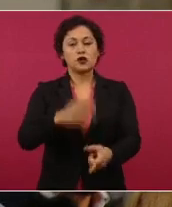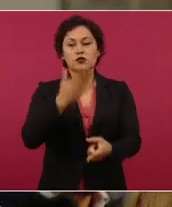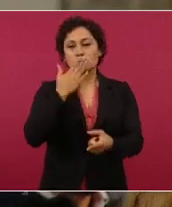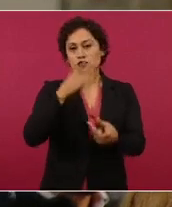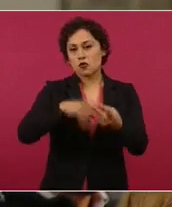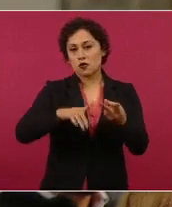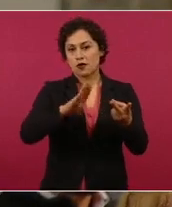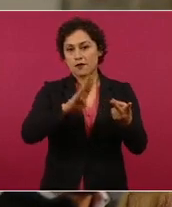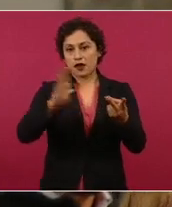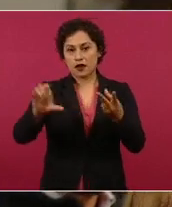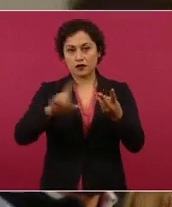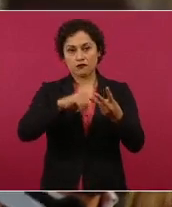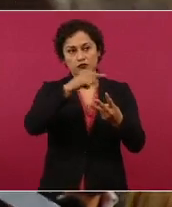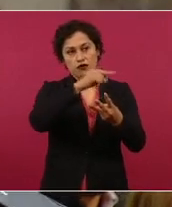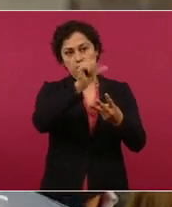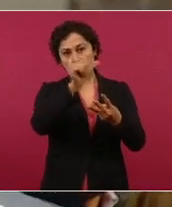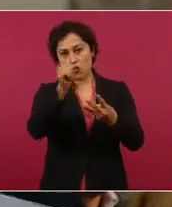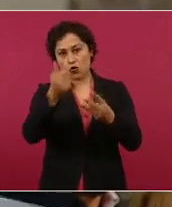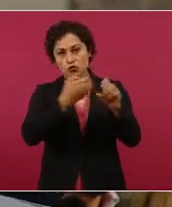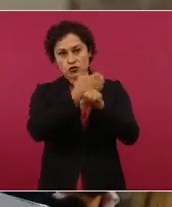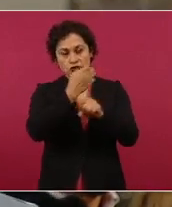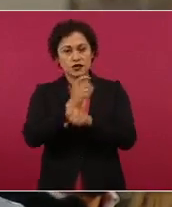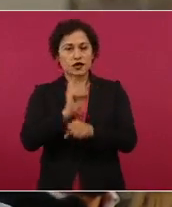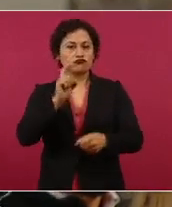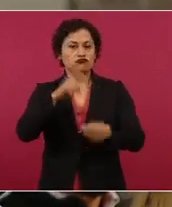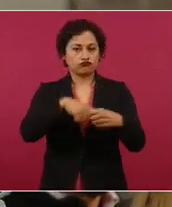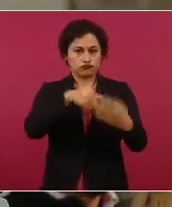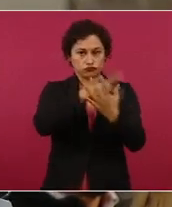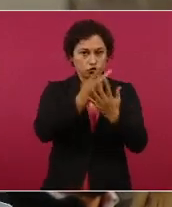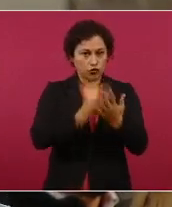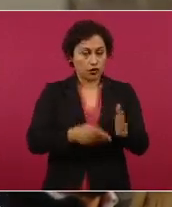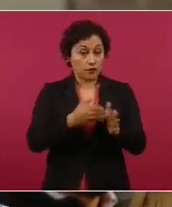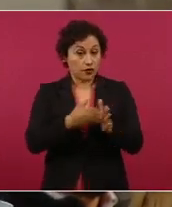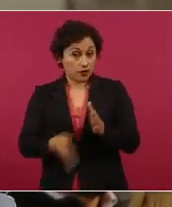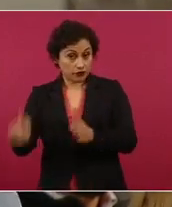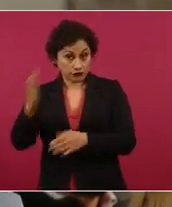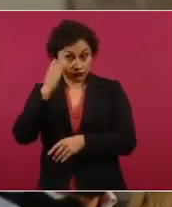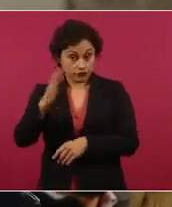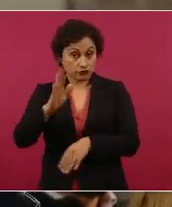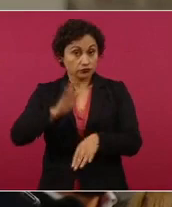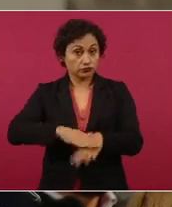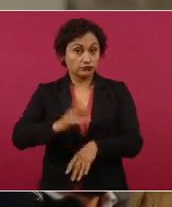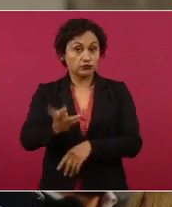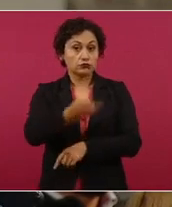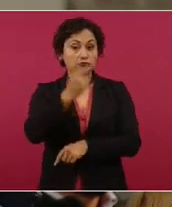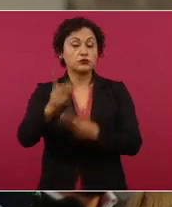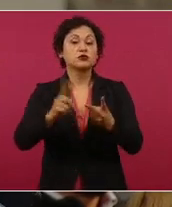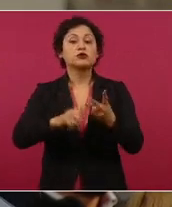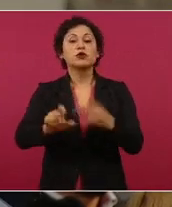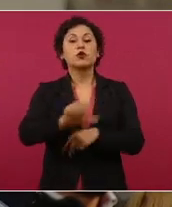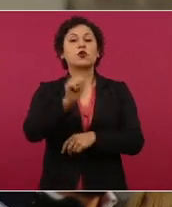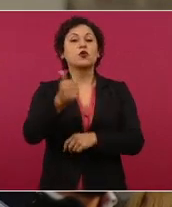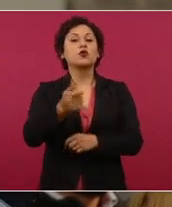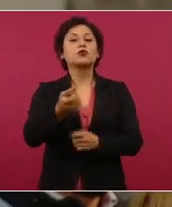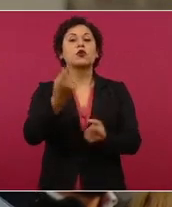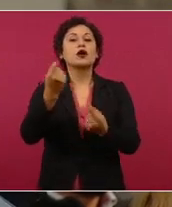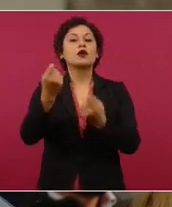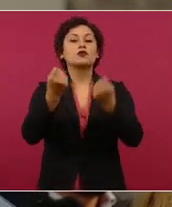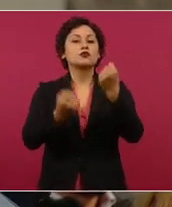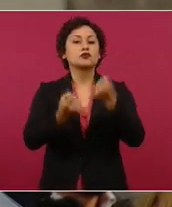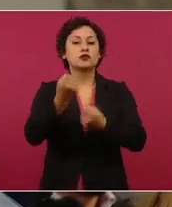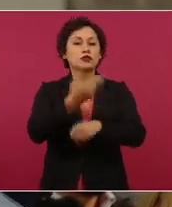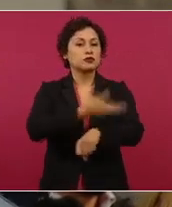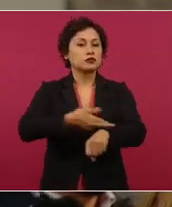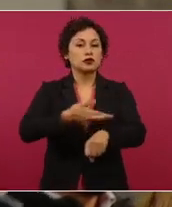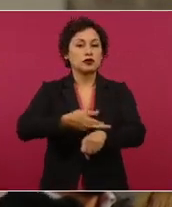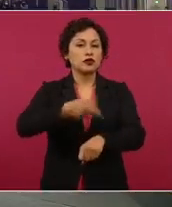California y las otras entidades en donde aplica el programa. Y también preguntarle qué va a suceder con aquellos autos que aún no han sido